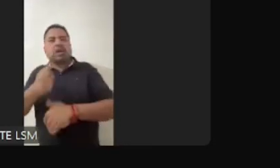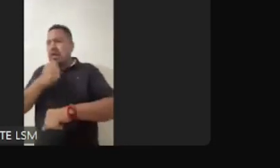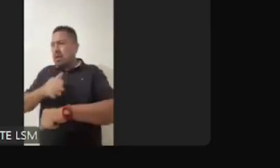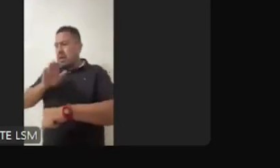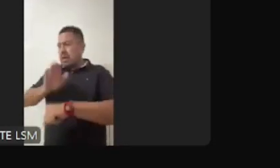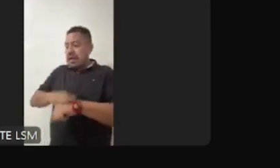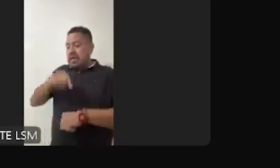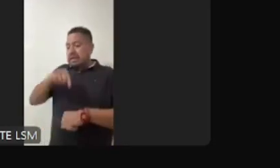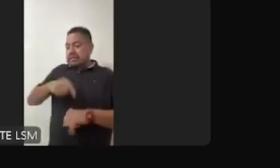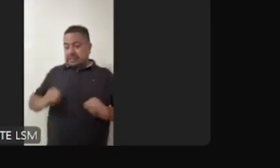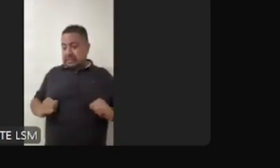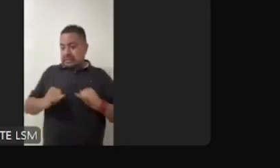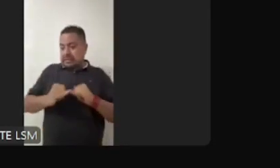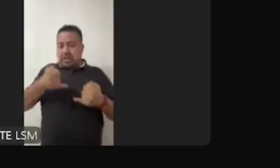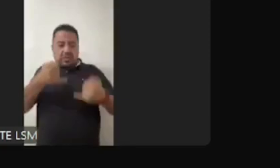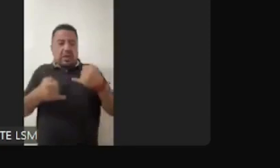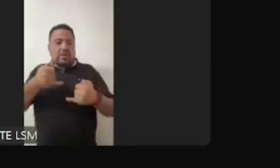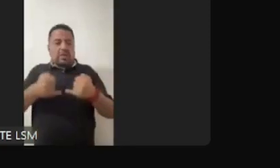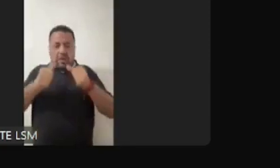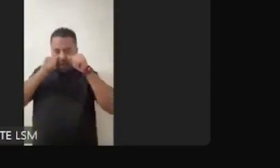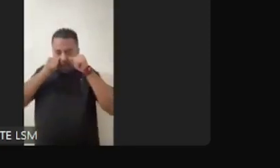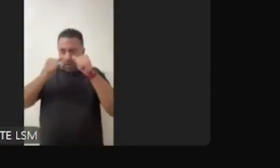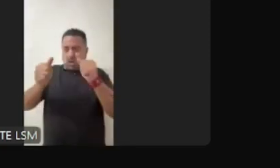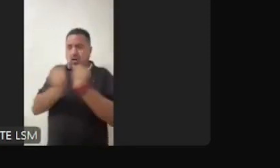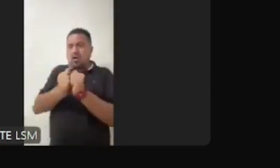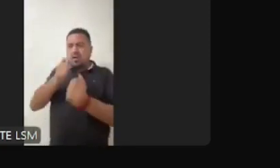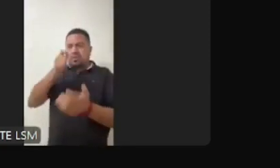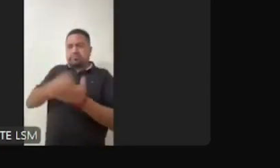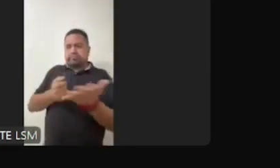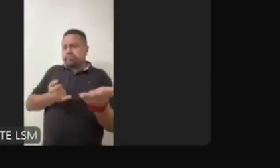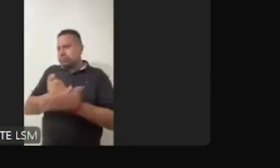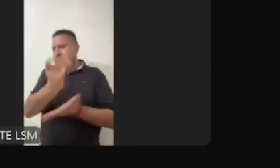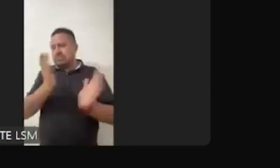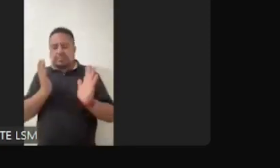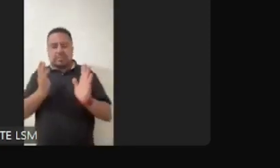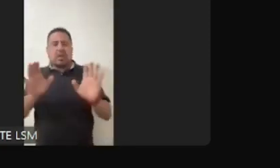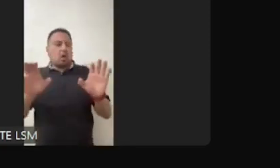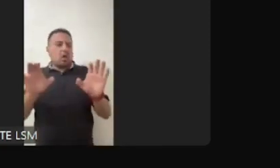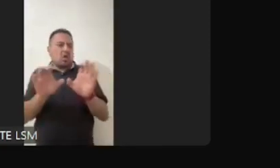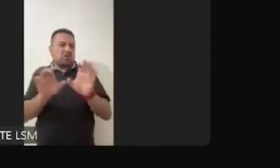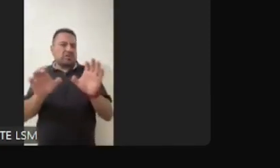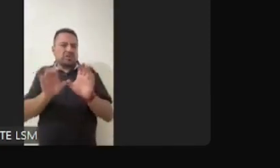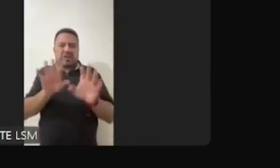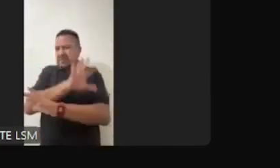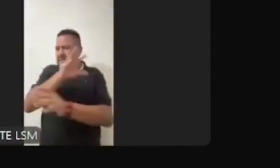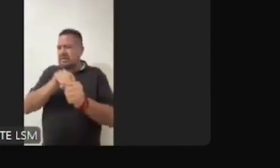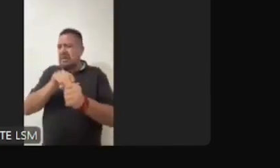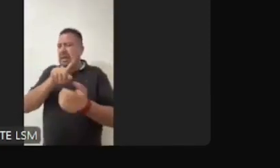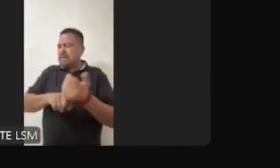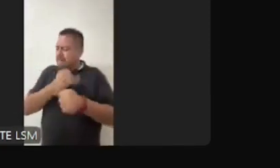tribunal el cumplimiento dado a la resolución de las constancias que obran en autos y de un análisis integral al caudal